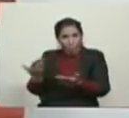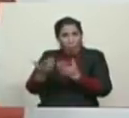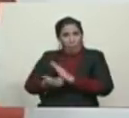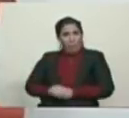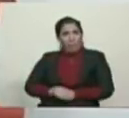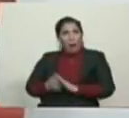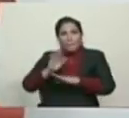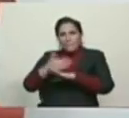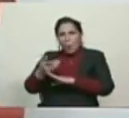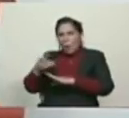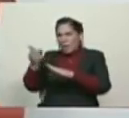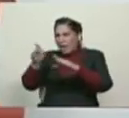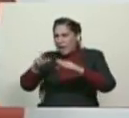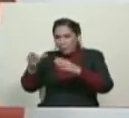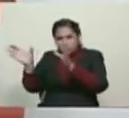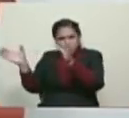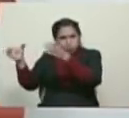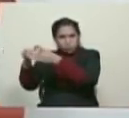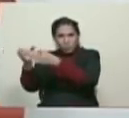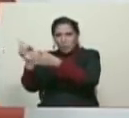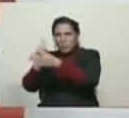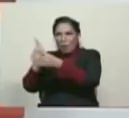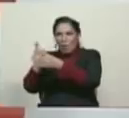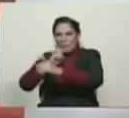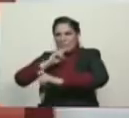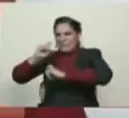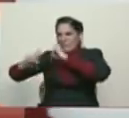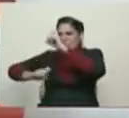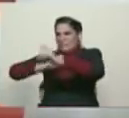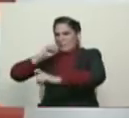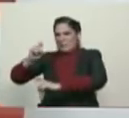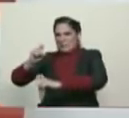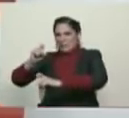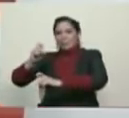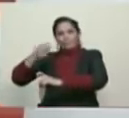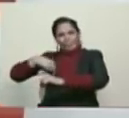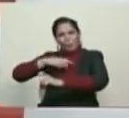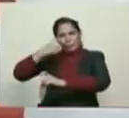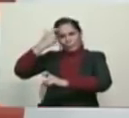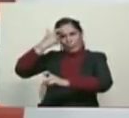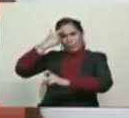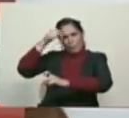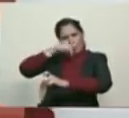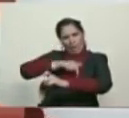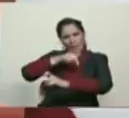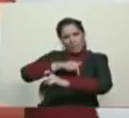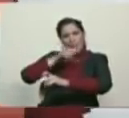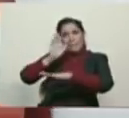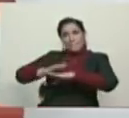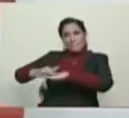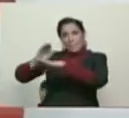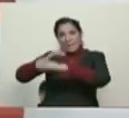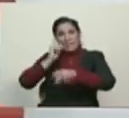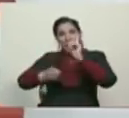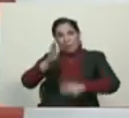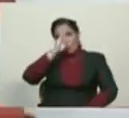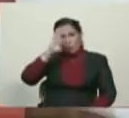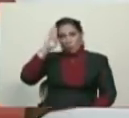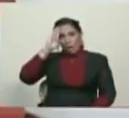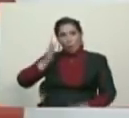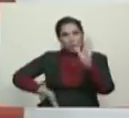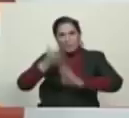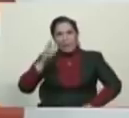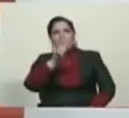porque se odian, no se soportan. Aquí nosotros sabemos que si le pasa algo a Diosdado, bueno, saldrán